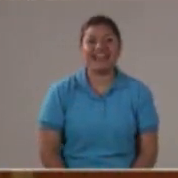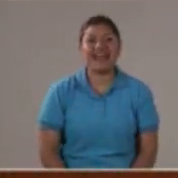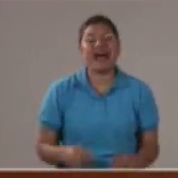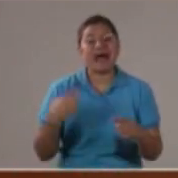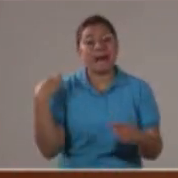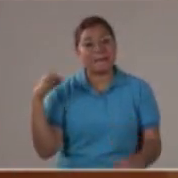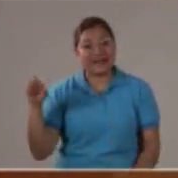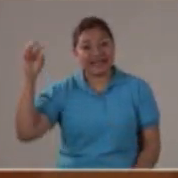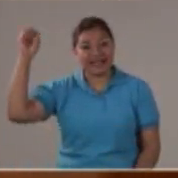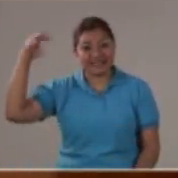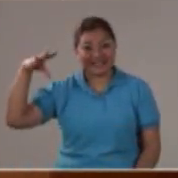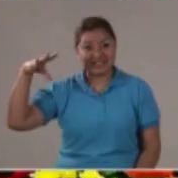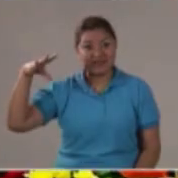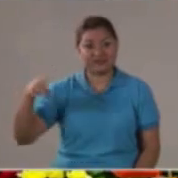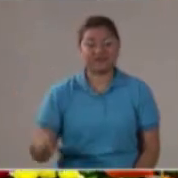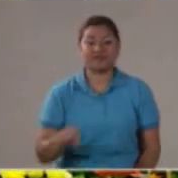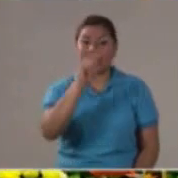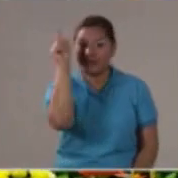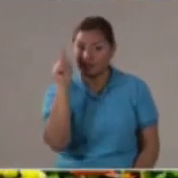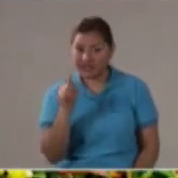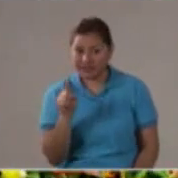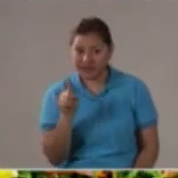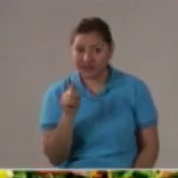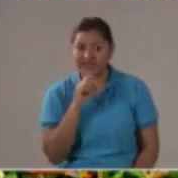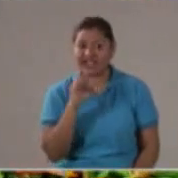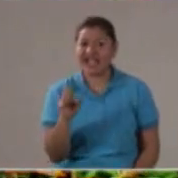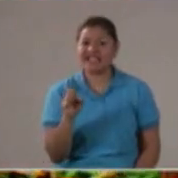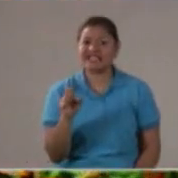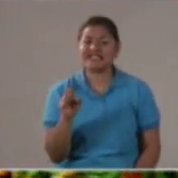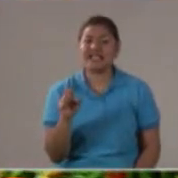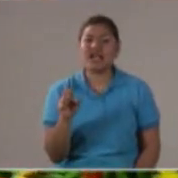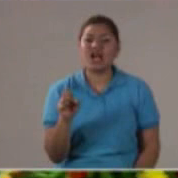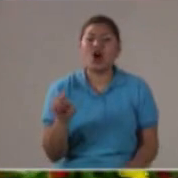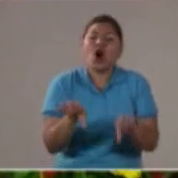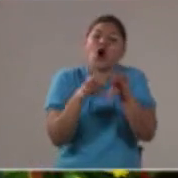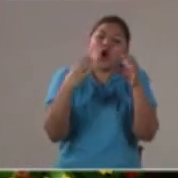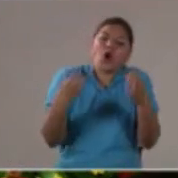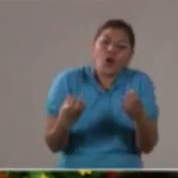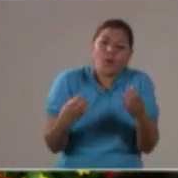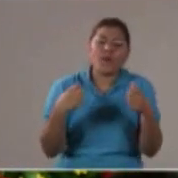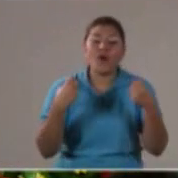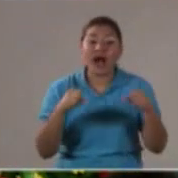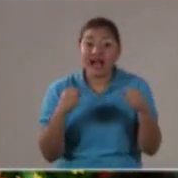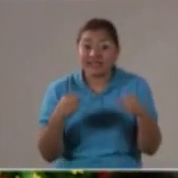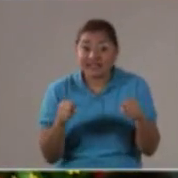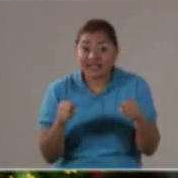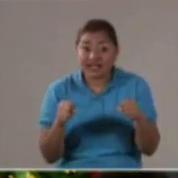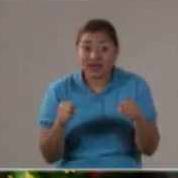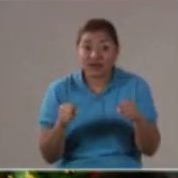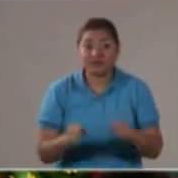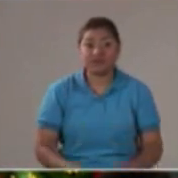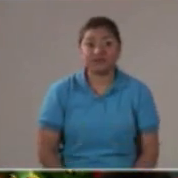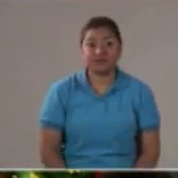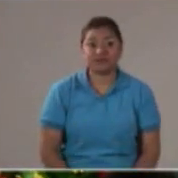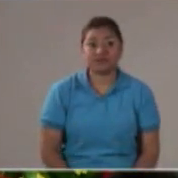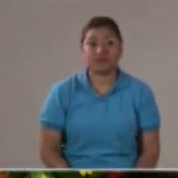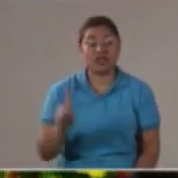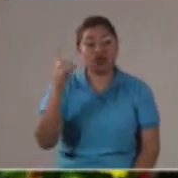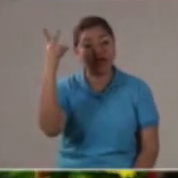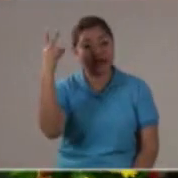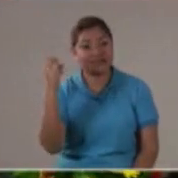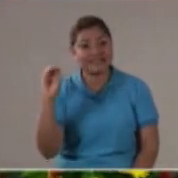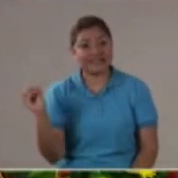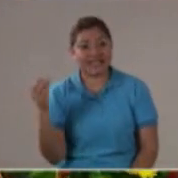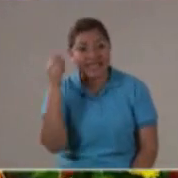bendiciones. La cuestión está en descubrir cómo se activan las bendiciones. Y una vez que